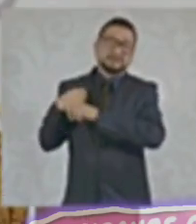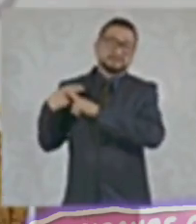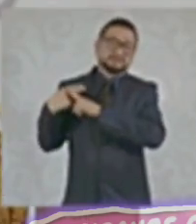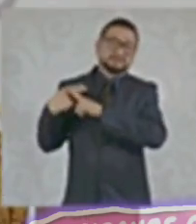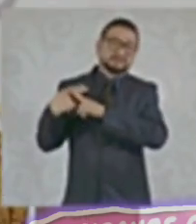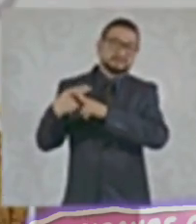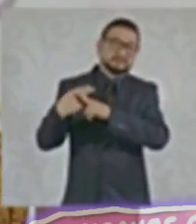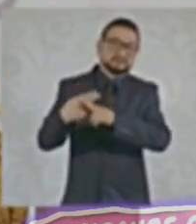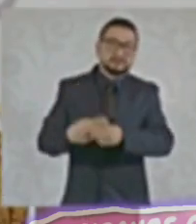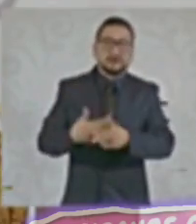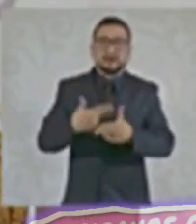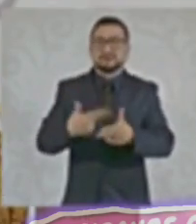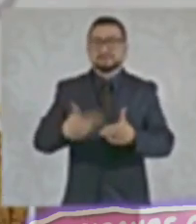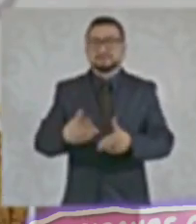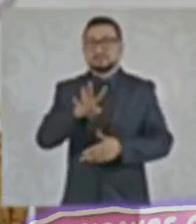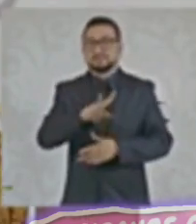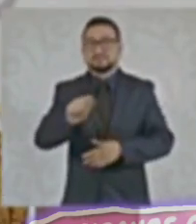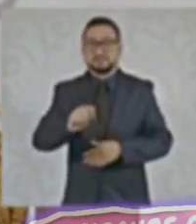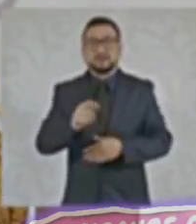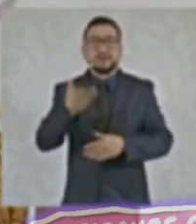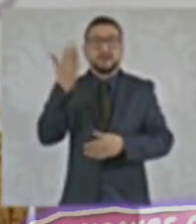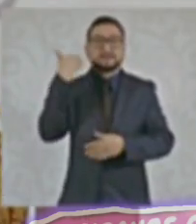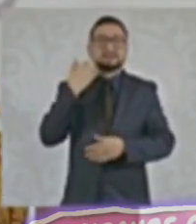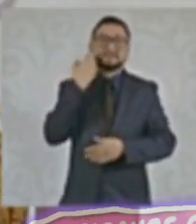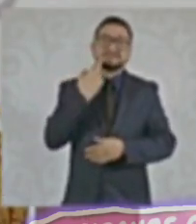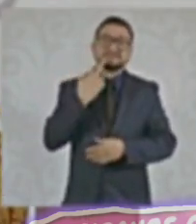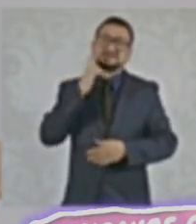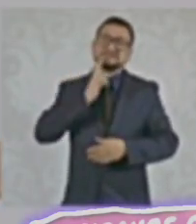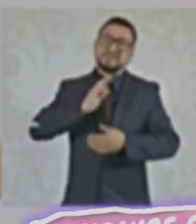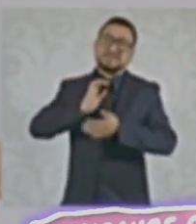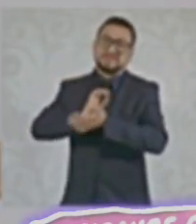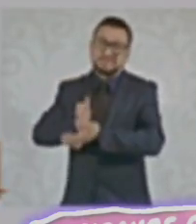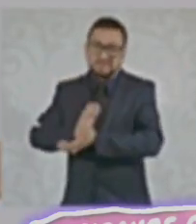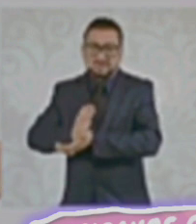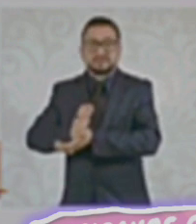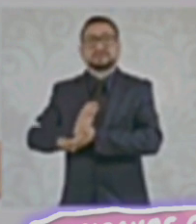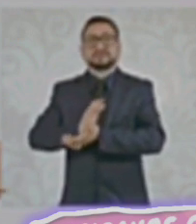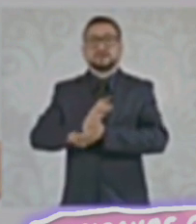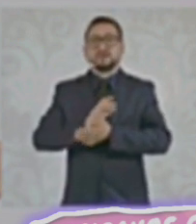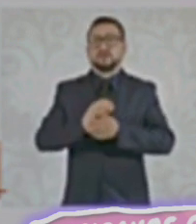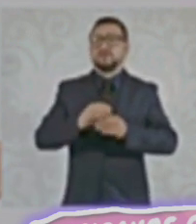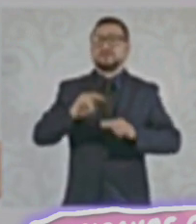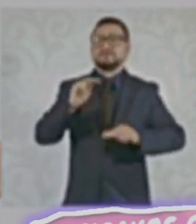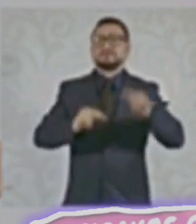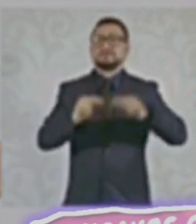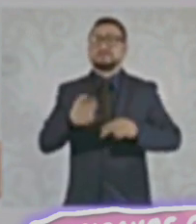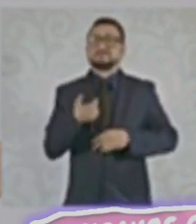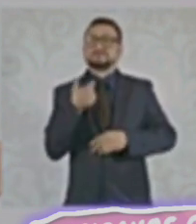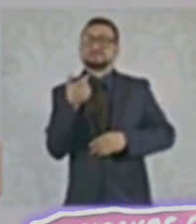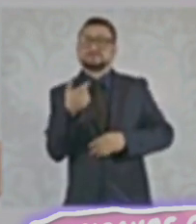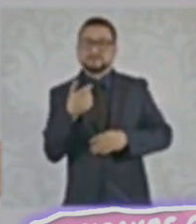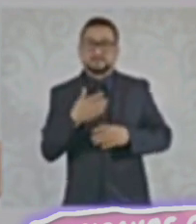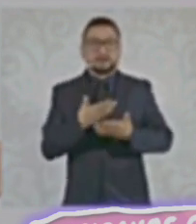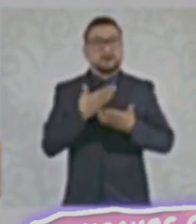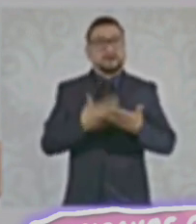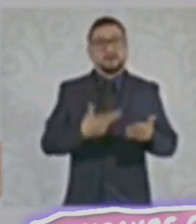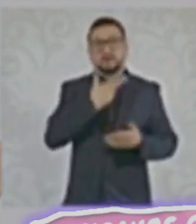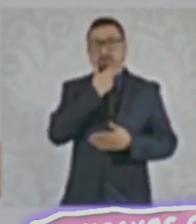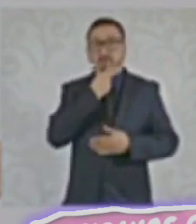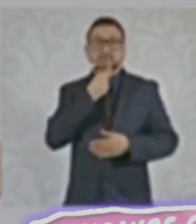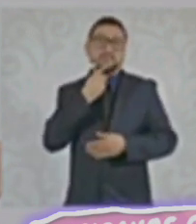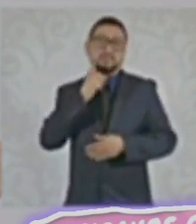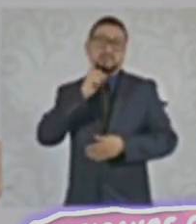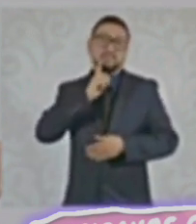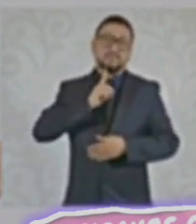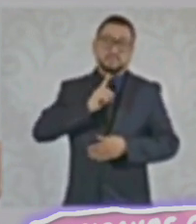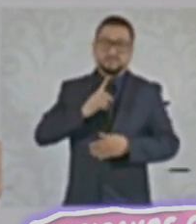el racismo, el clasismo y ahora el machismo, porque también se